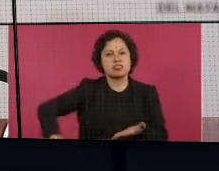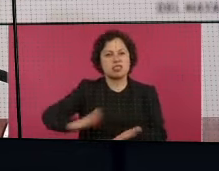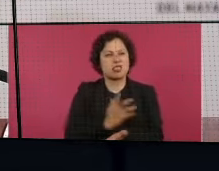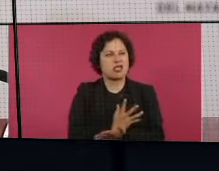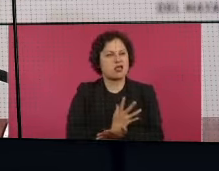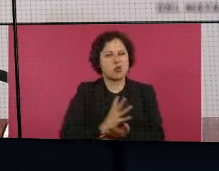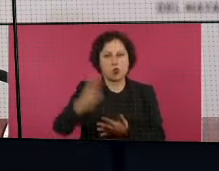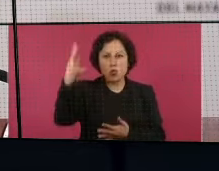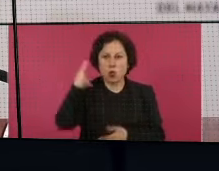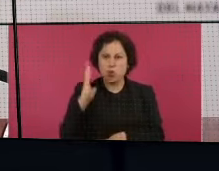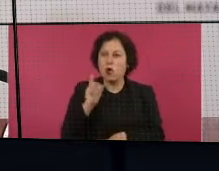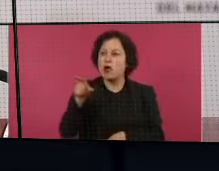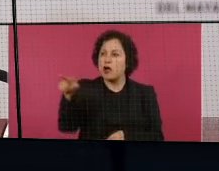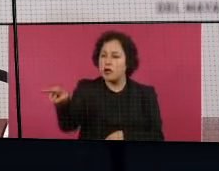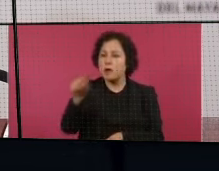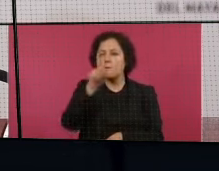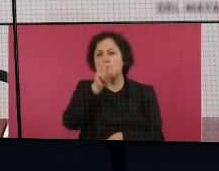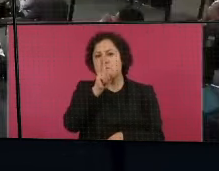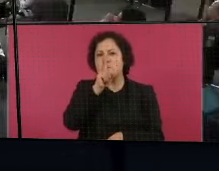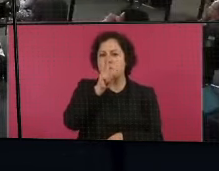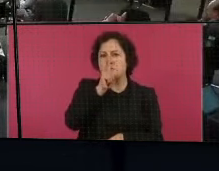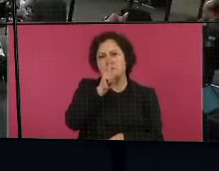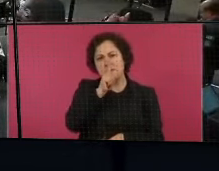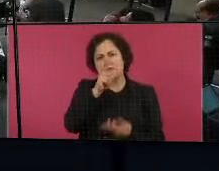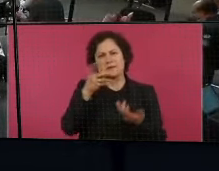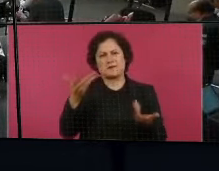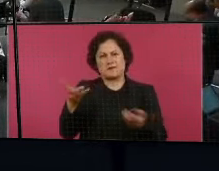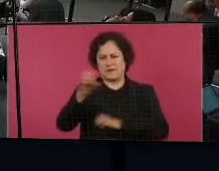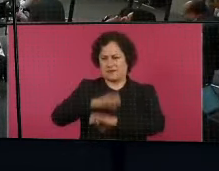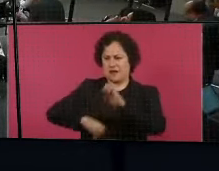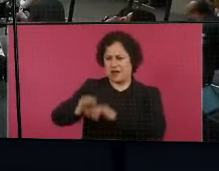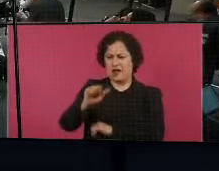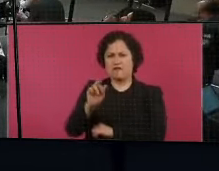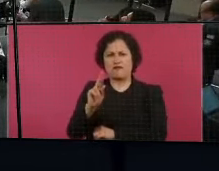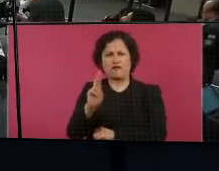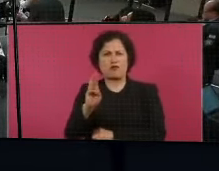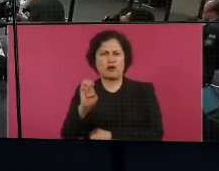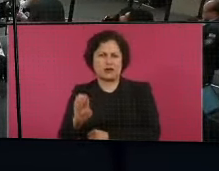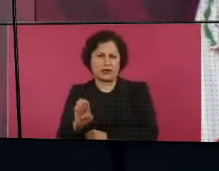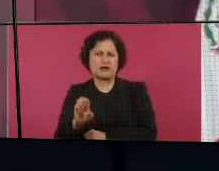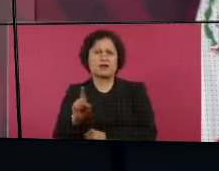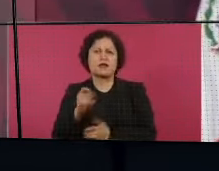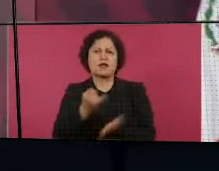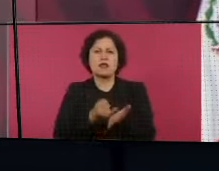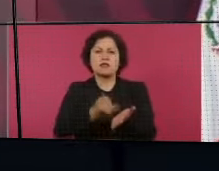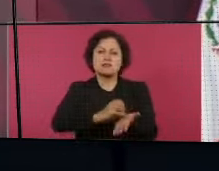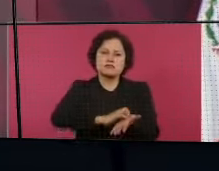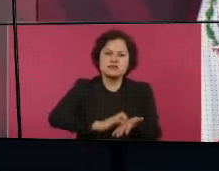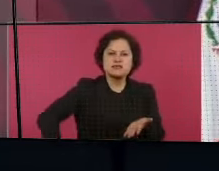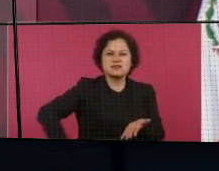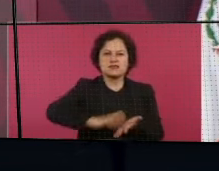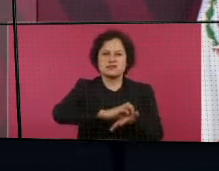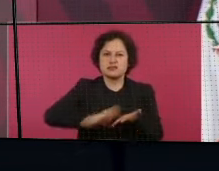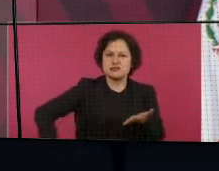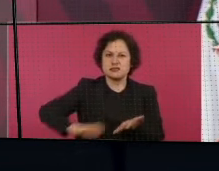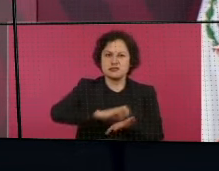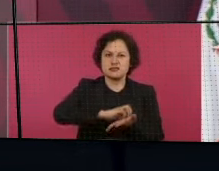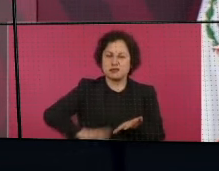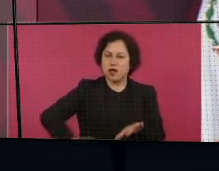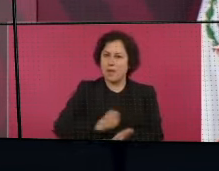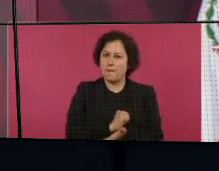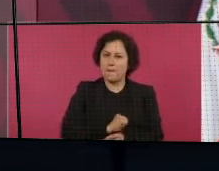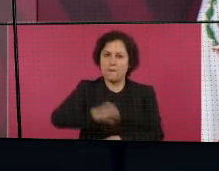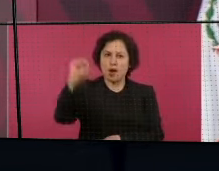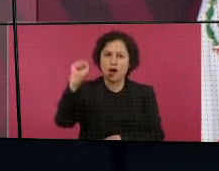Maya y como av Mexicana de Aviación no se están tomando el pelo